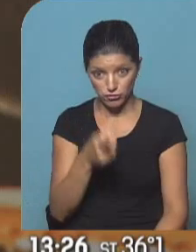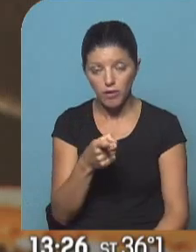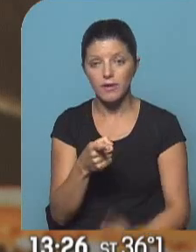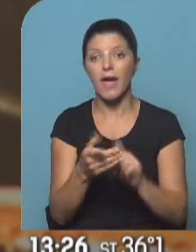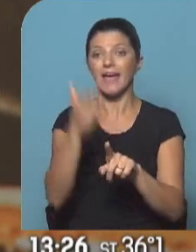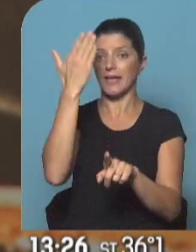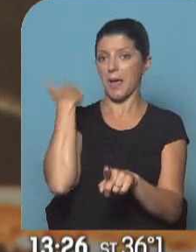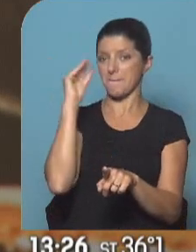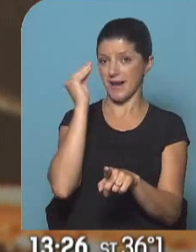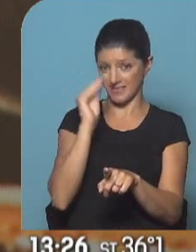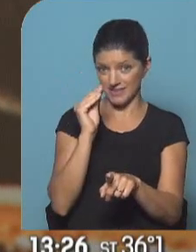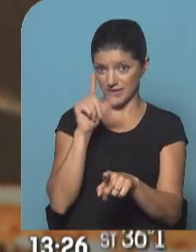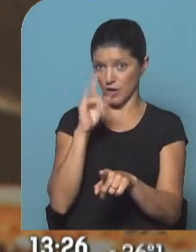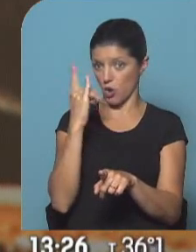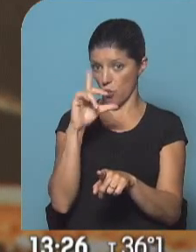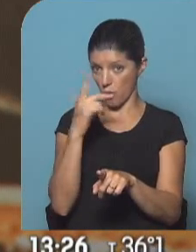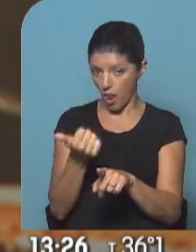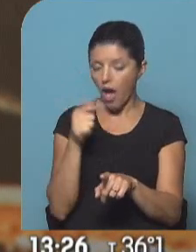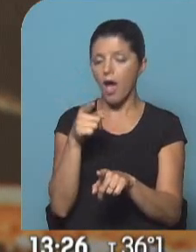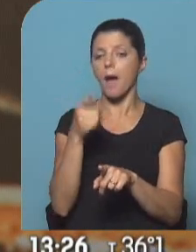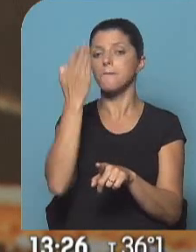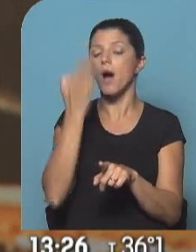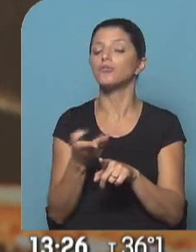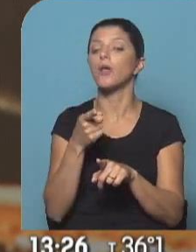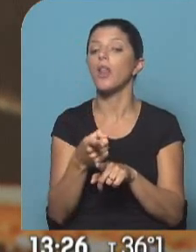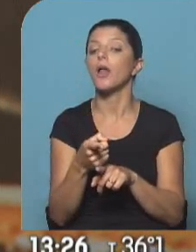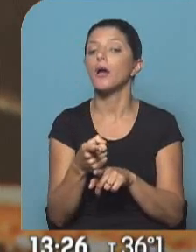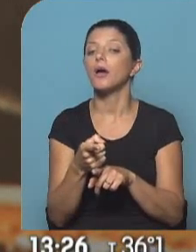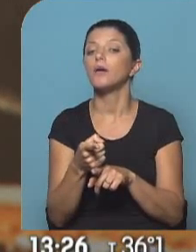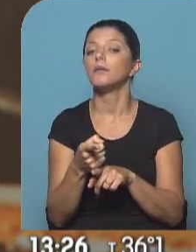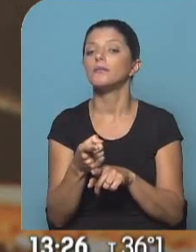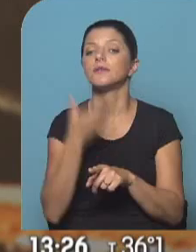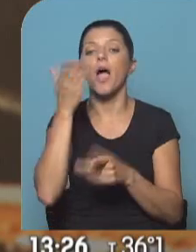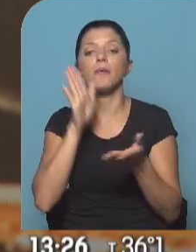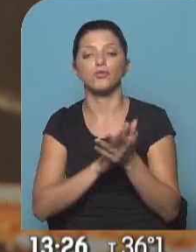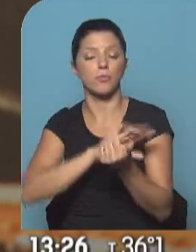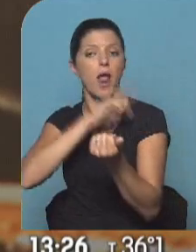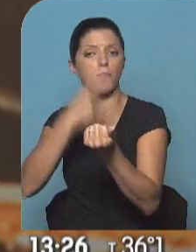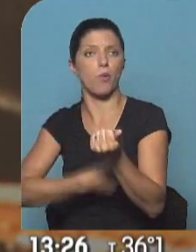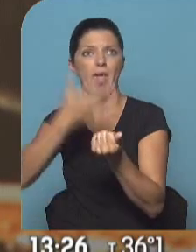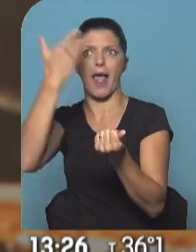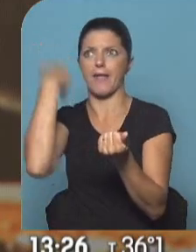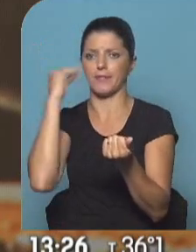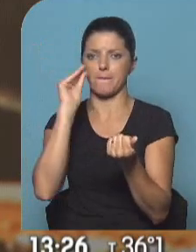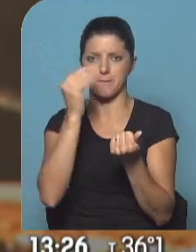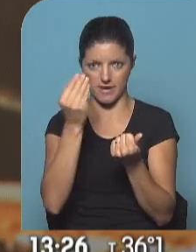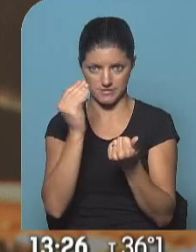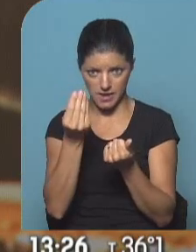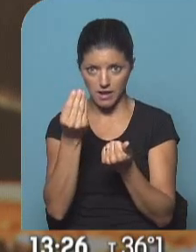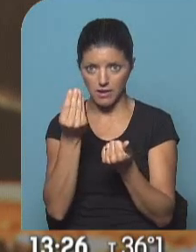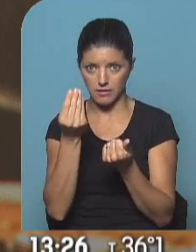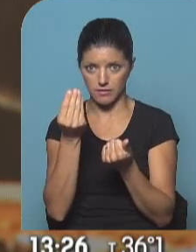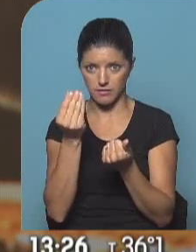ese Brasil que tenía Lula, es un hombre que ha sido ratificado y es un hombre que demuestra lo que fue el poderío brasileño en algún momento, que hoy está un